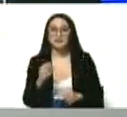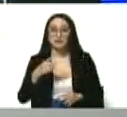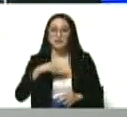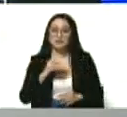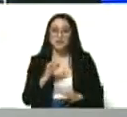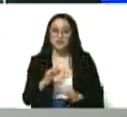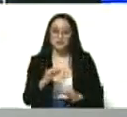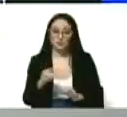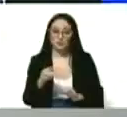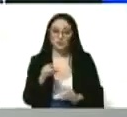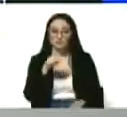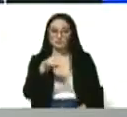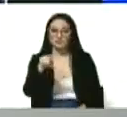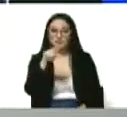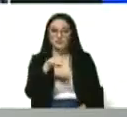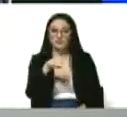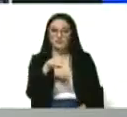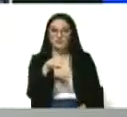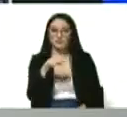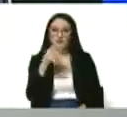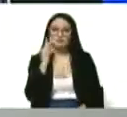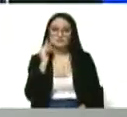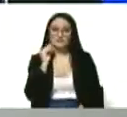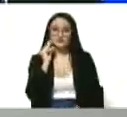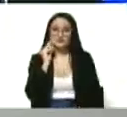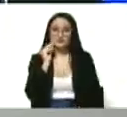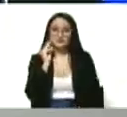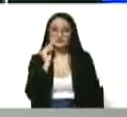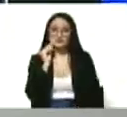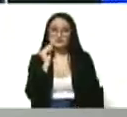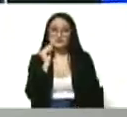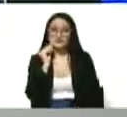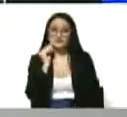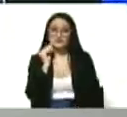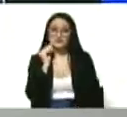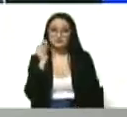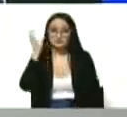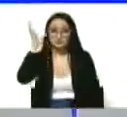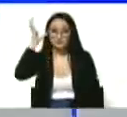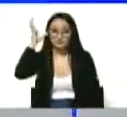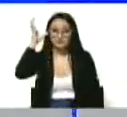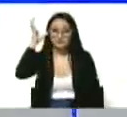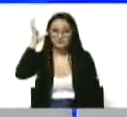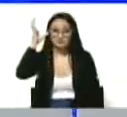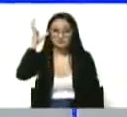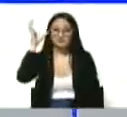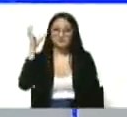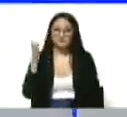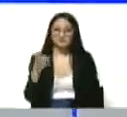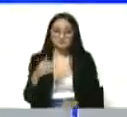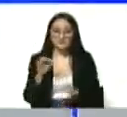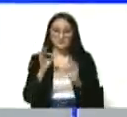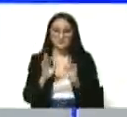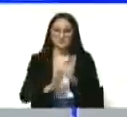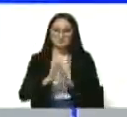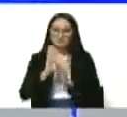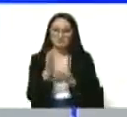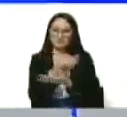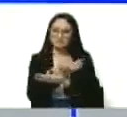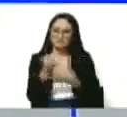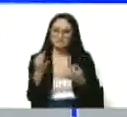que tanto usted, dada su experiencia, su experticia, su sabiduría, superaremos con